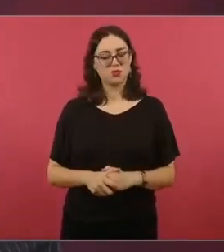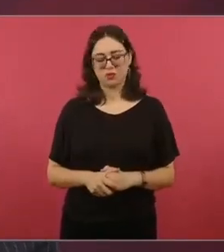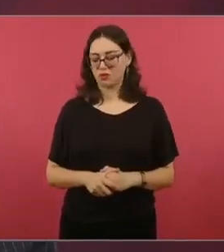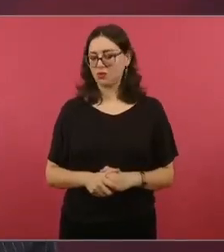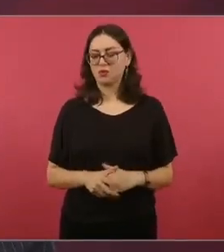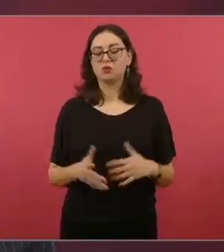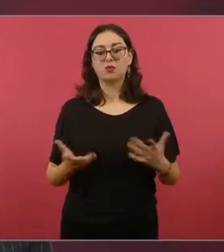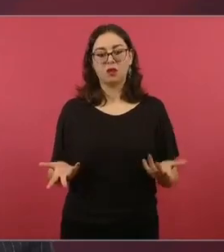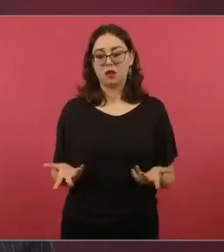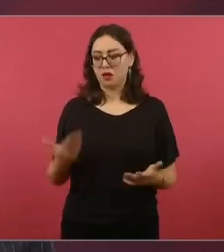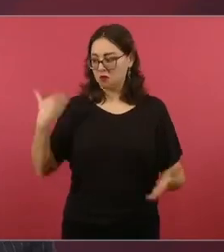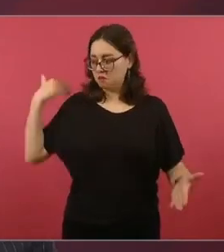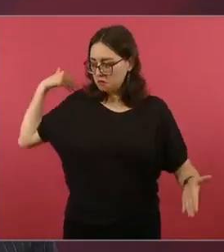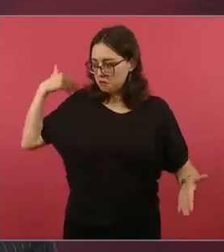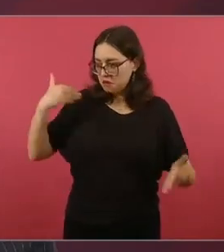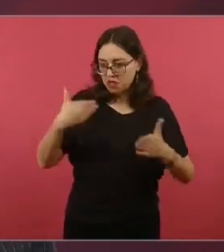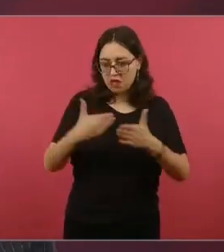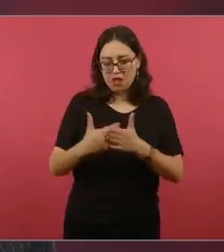tiene menos deuda